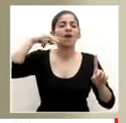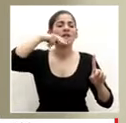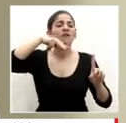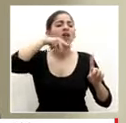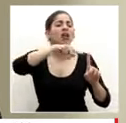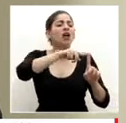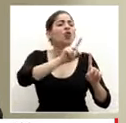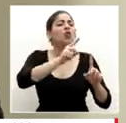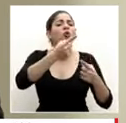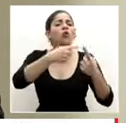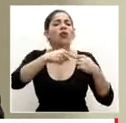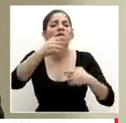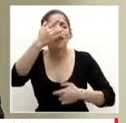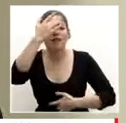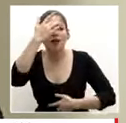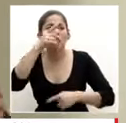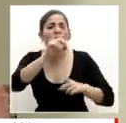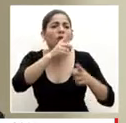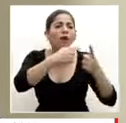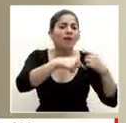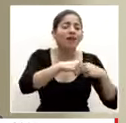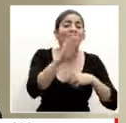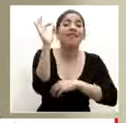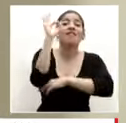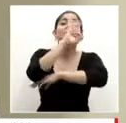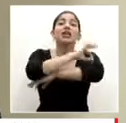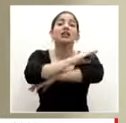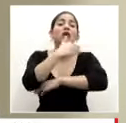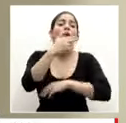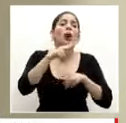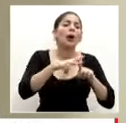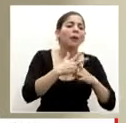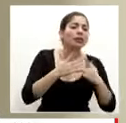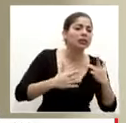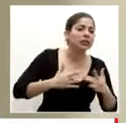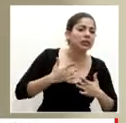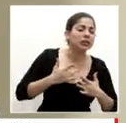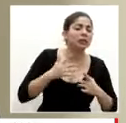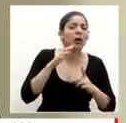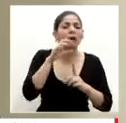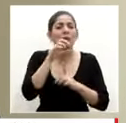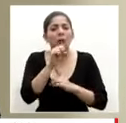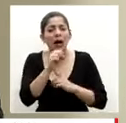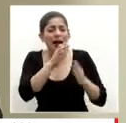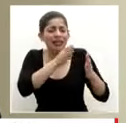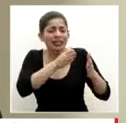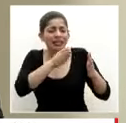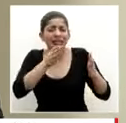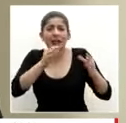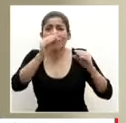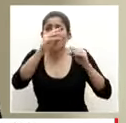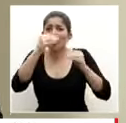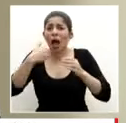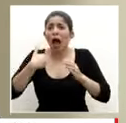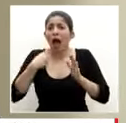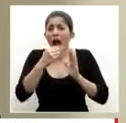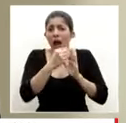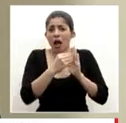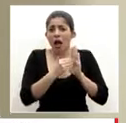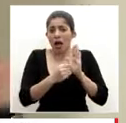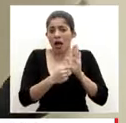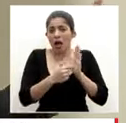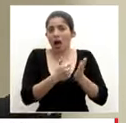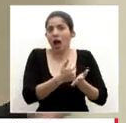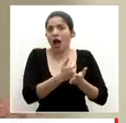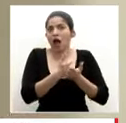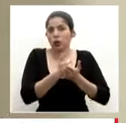estos casos, las fechas de síntomas y la detección, qué tanto ha pasado. Todos son datos que al final nos ayudan justamente a